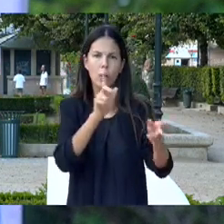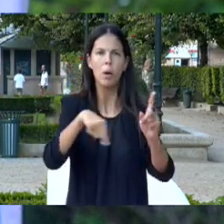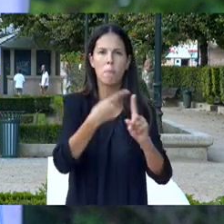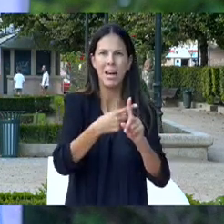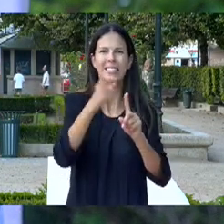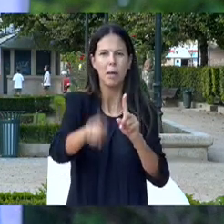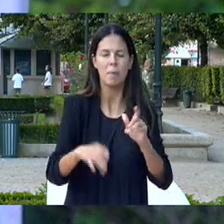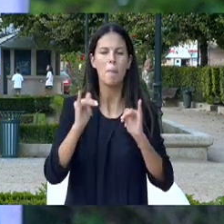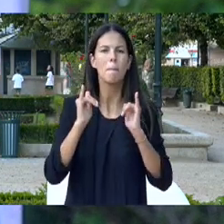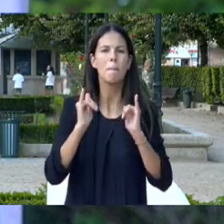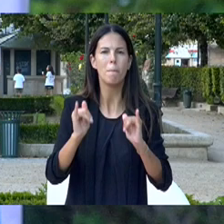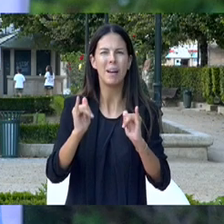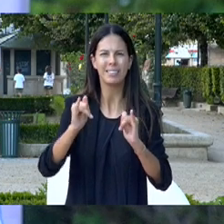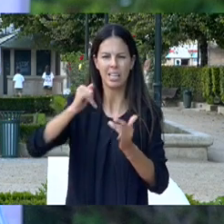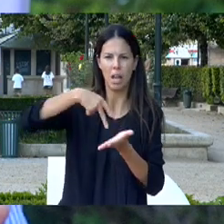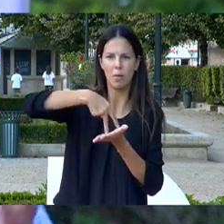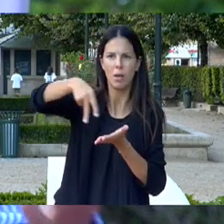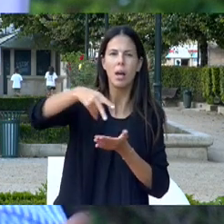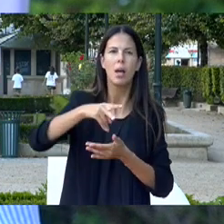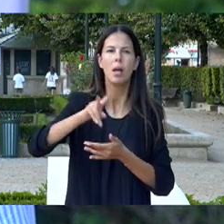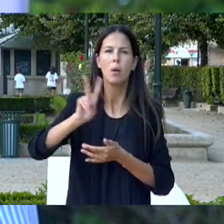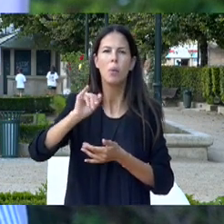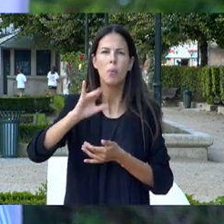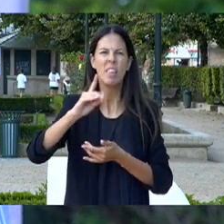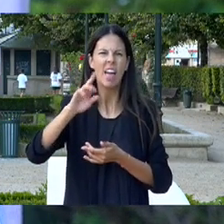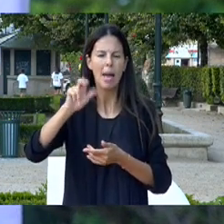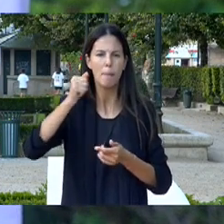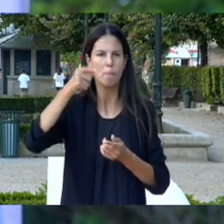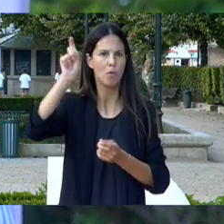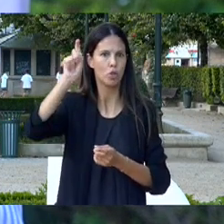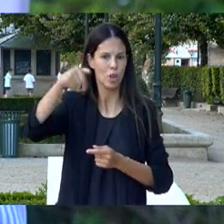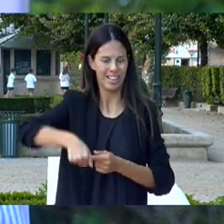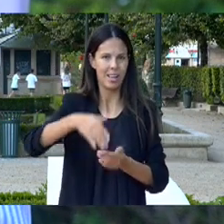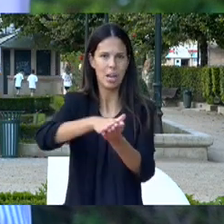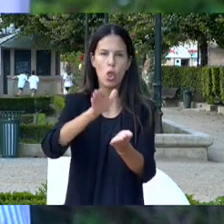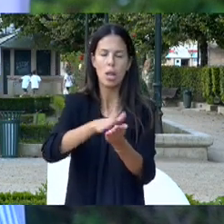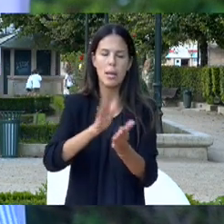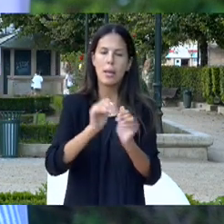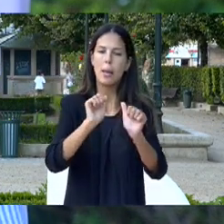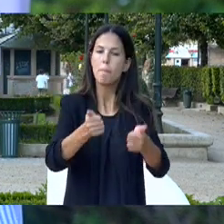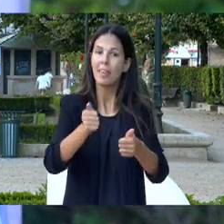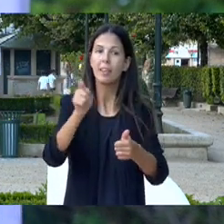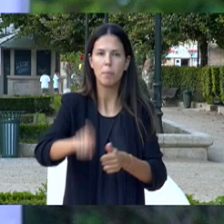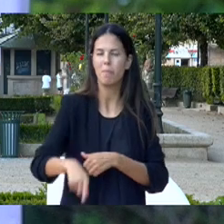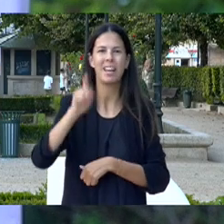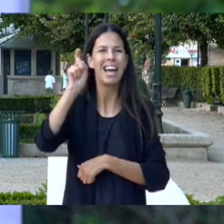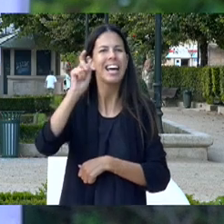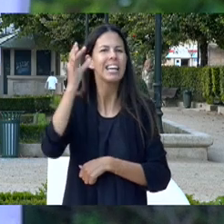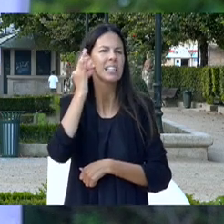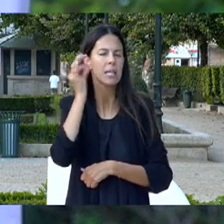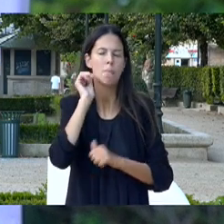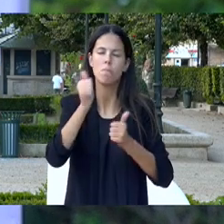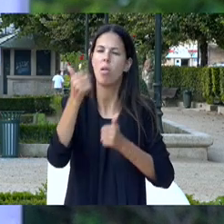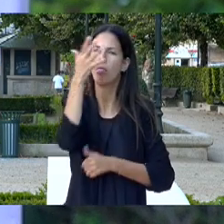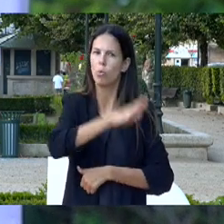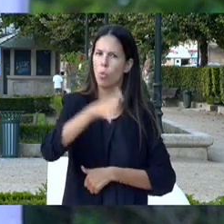pasean a Villar, un mestre daqui de Redondela, e empezan para ela tamén todo tipo de denuncias. Daqui